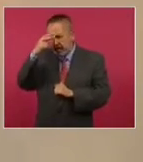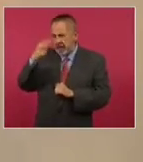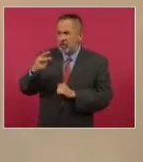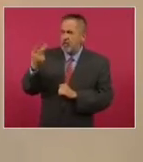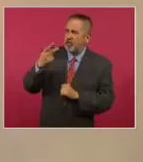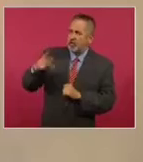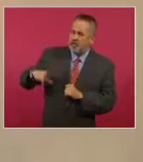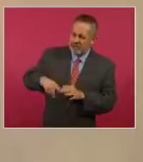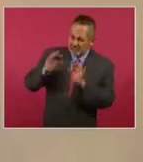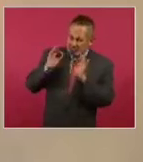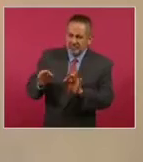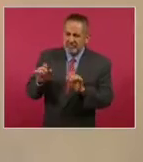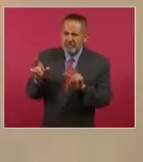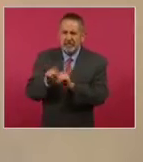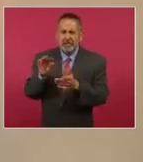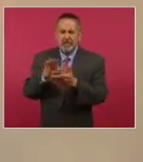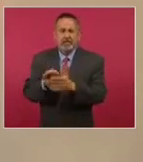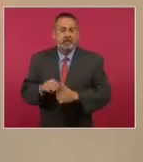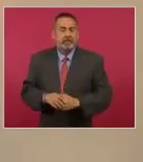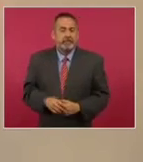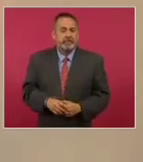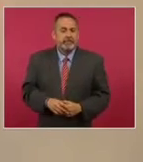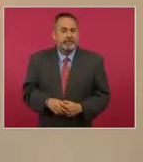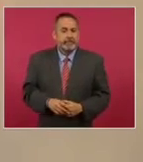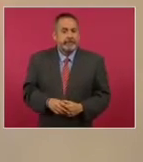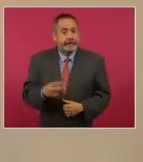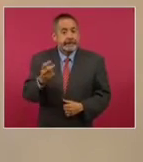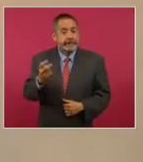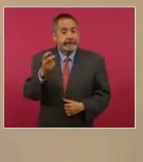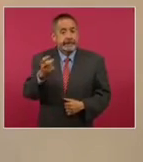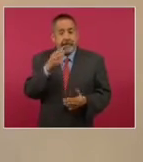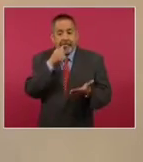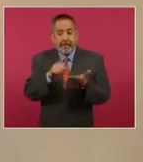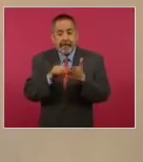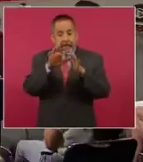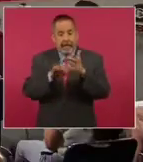gobiernos. Esta es la carta que ya enviamos.